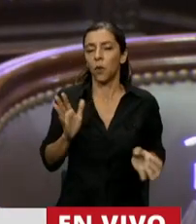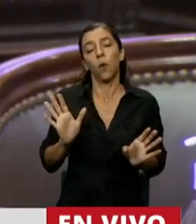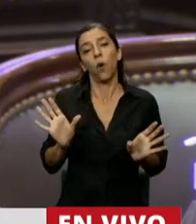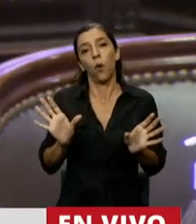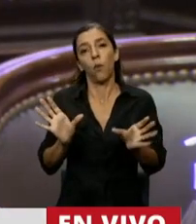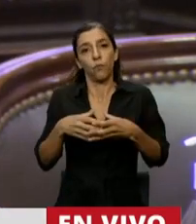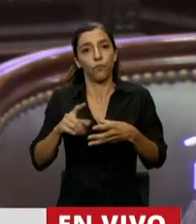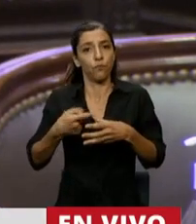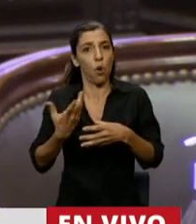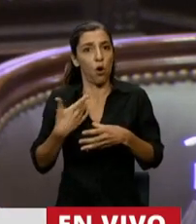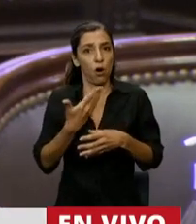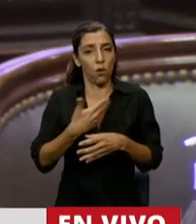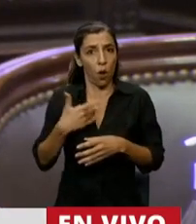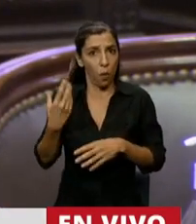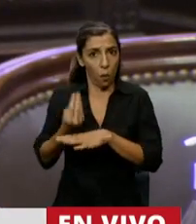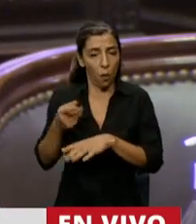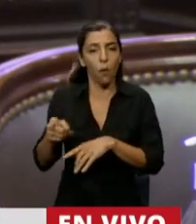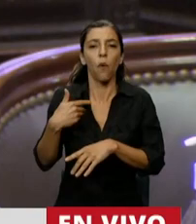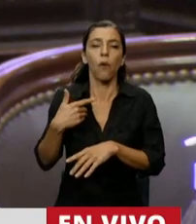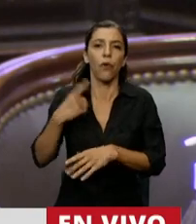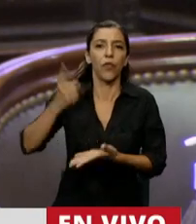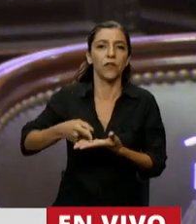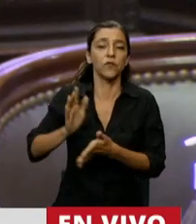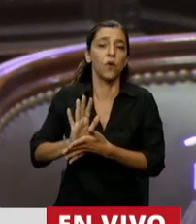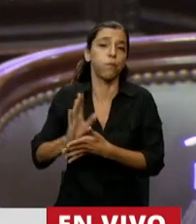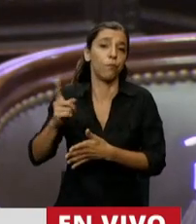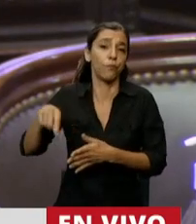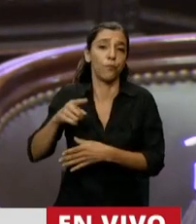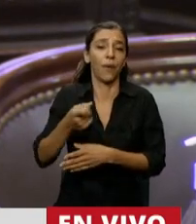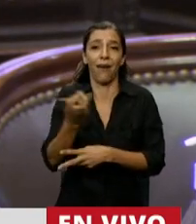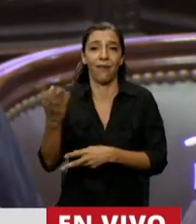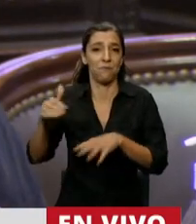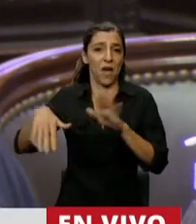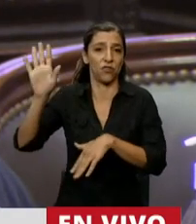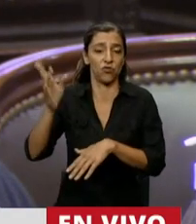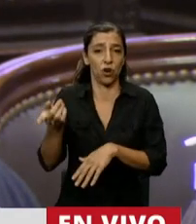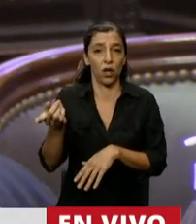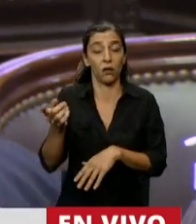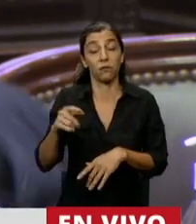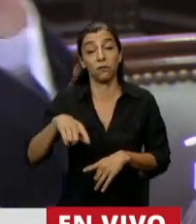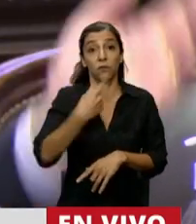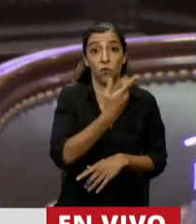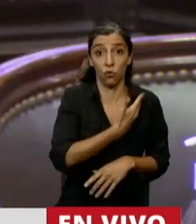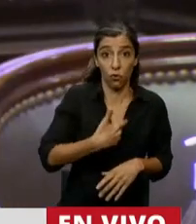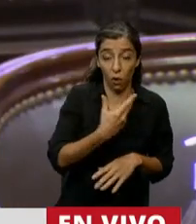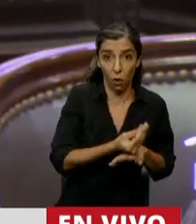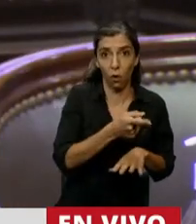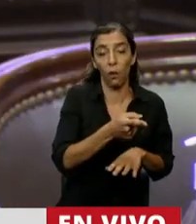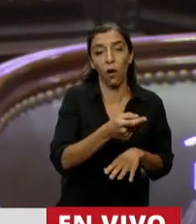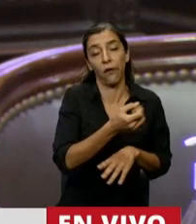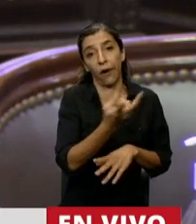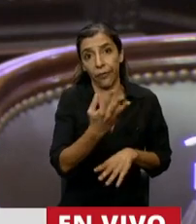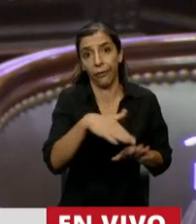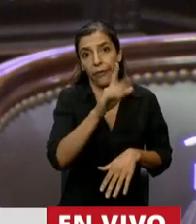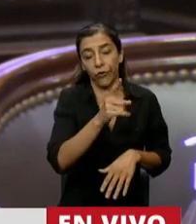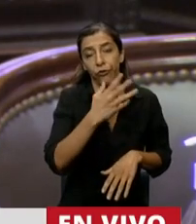una decisión por la mayoría circunstancial, o está gobernando el otro, se toma sobre el mismo tema otra decisión